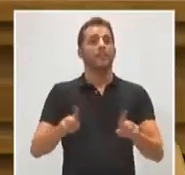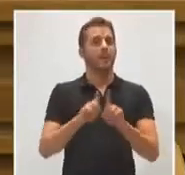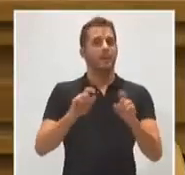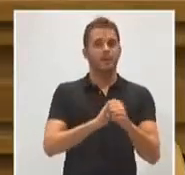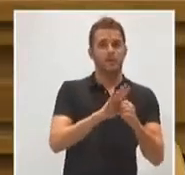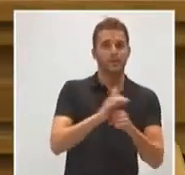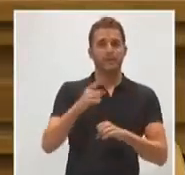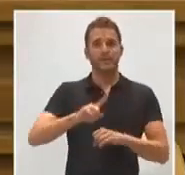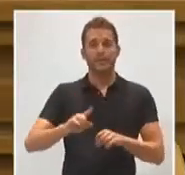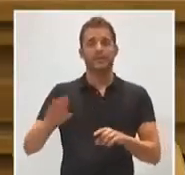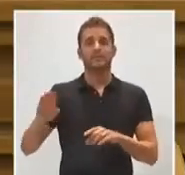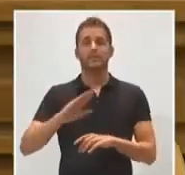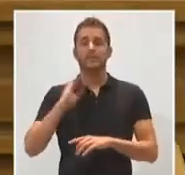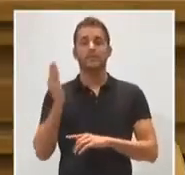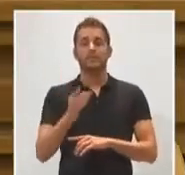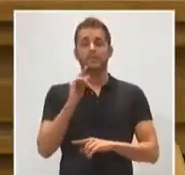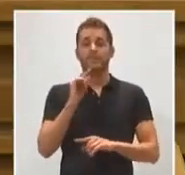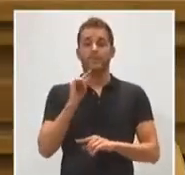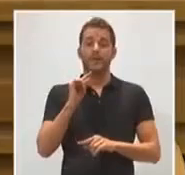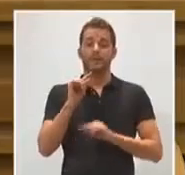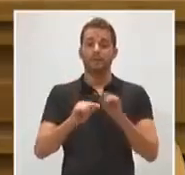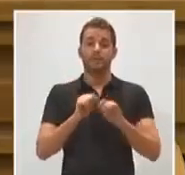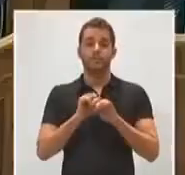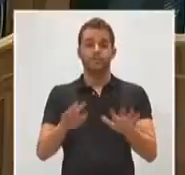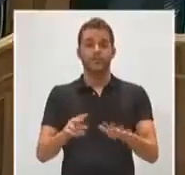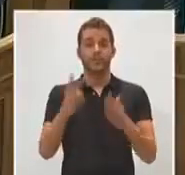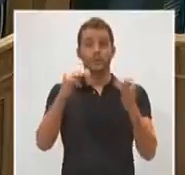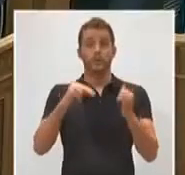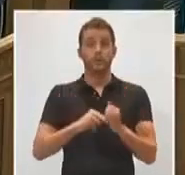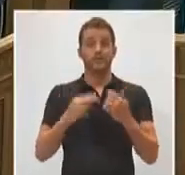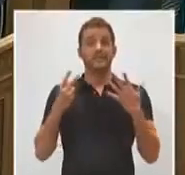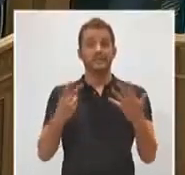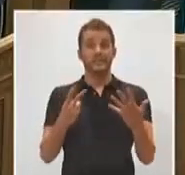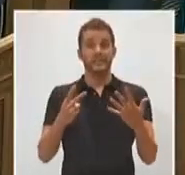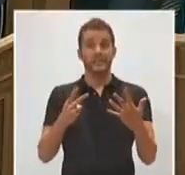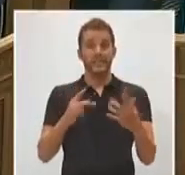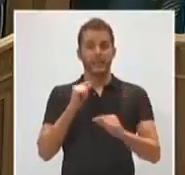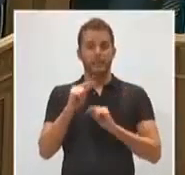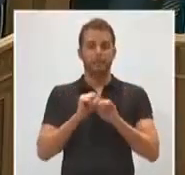efectos todavía de las pandemias financieras de 2007 eso es el objetivos